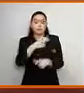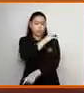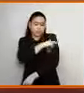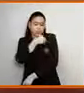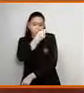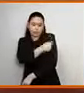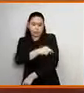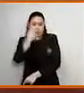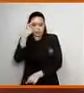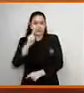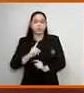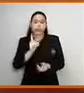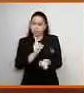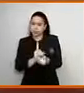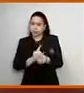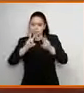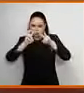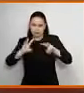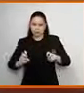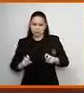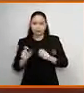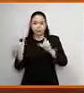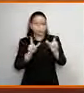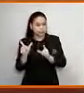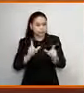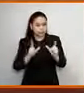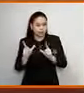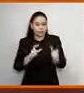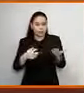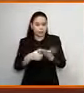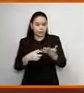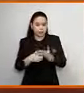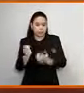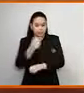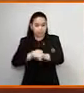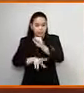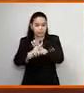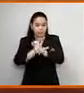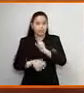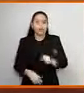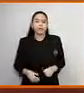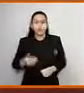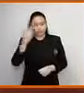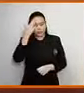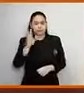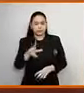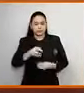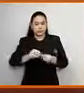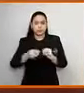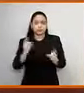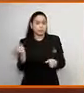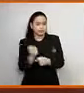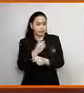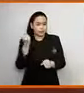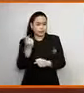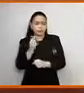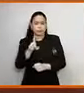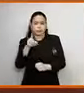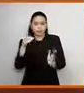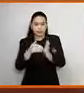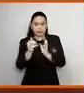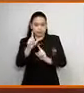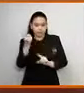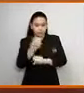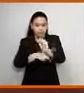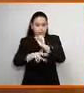cercano. Preparando sus boletos de Pega 3, porque vamos a revivir los tres números que te harán ganar 100.000 lempiras con Pega 3. Muchísima suerte,